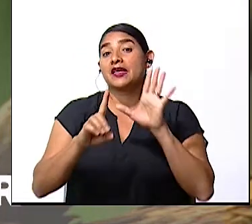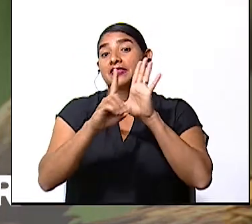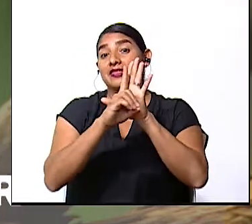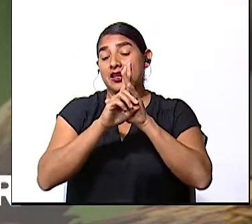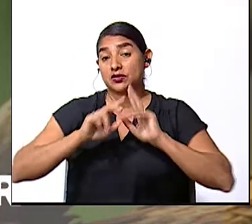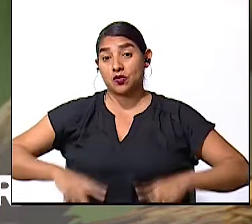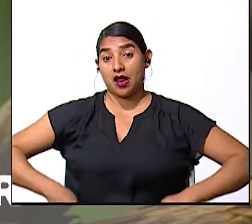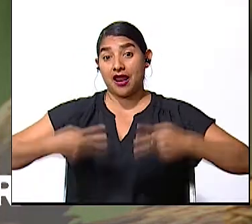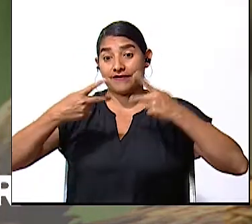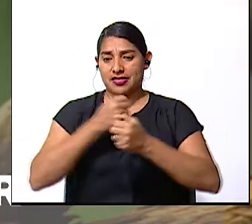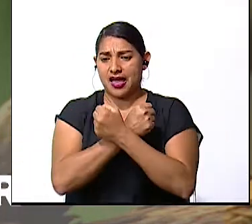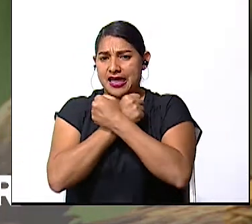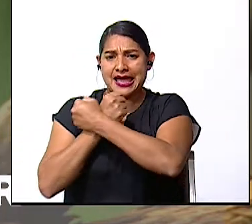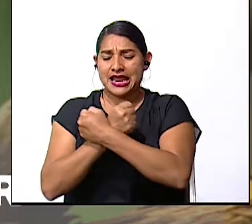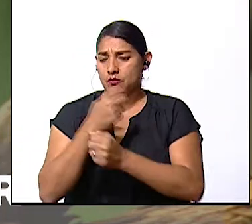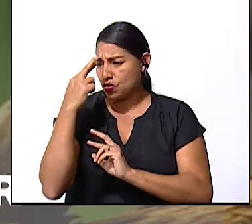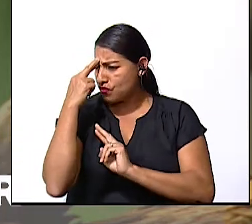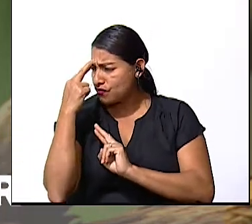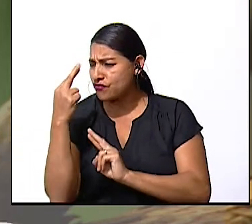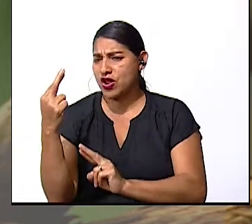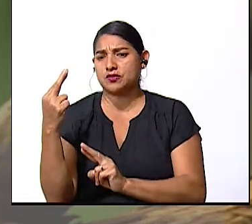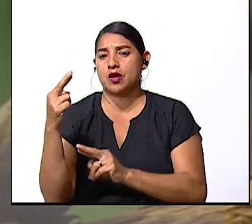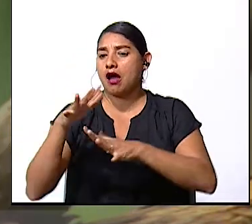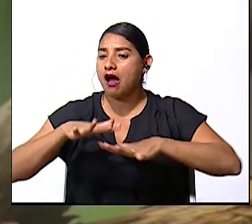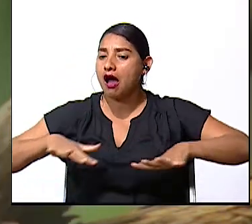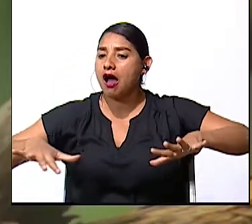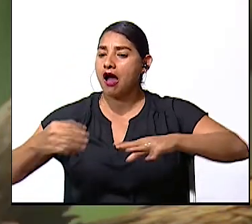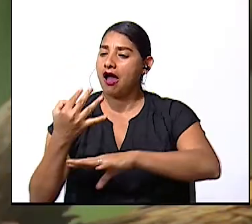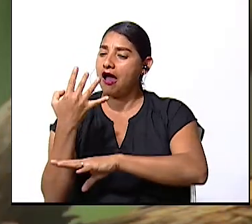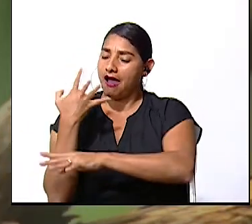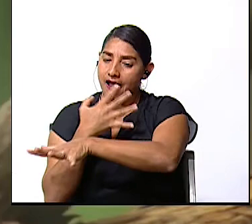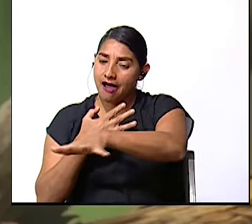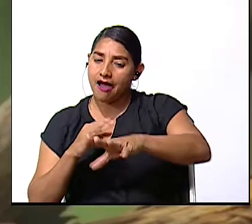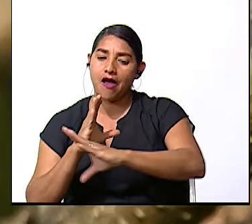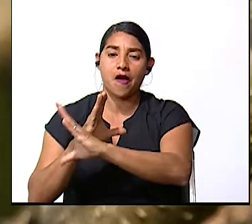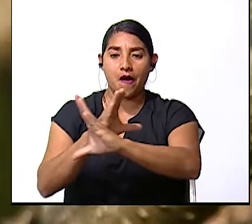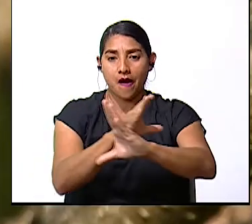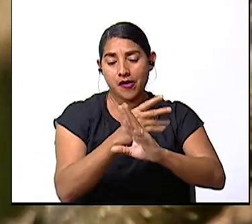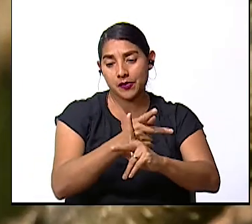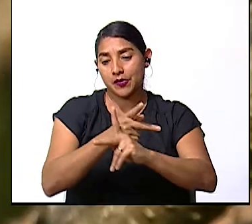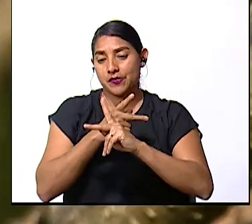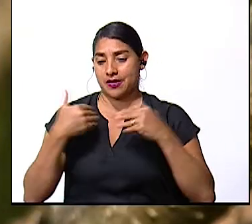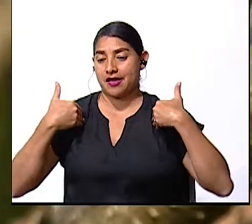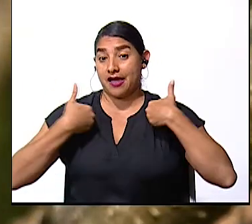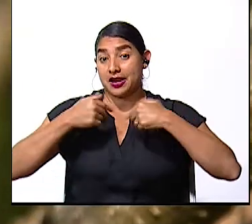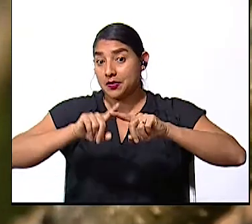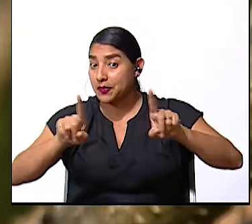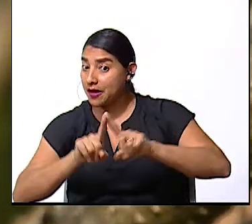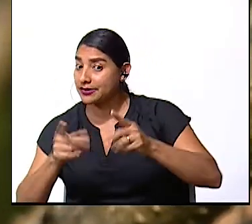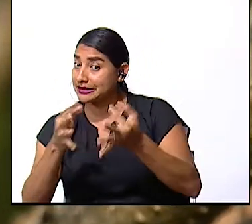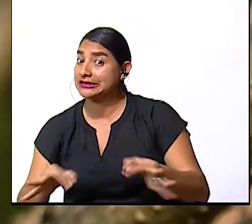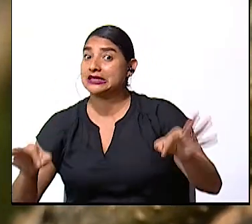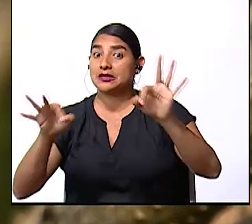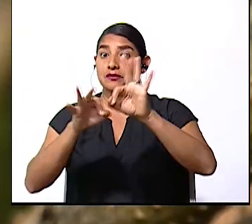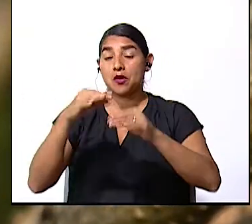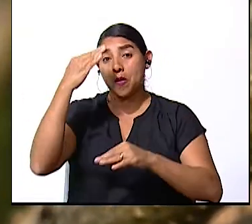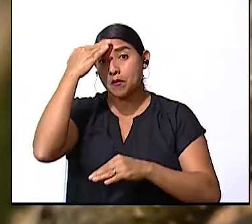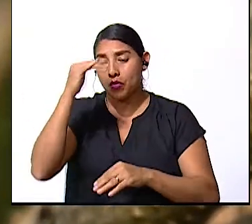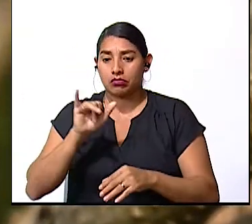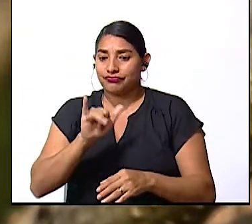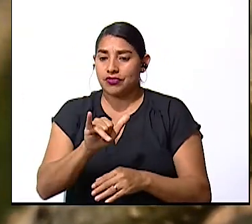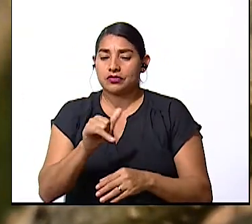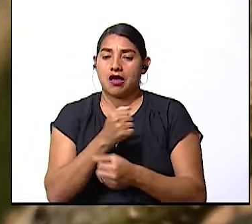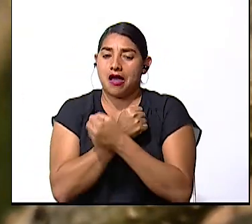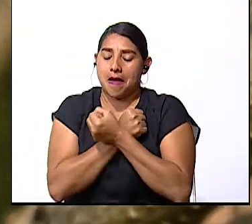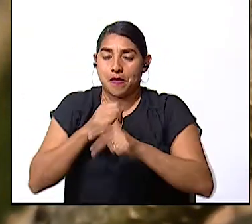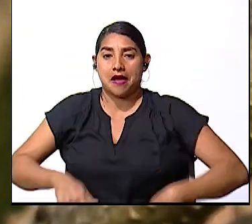vida, el amor y el respeto hacia la fauna. La conservación de las especies animales es importante por el simple hecho de